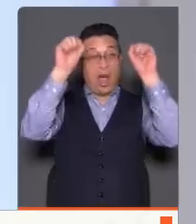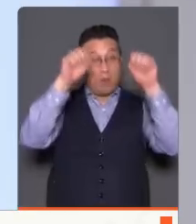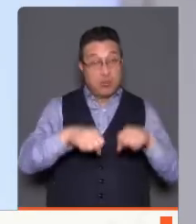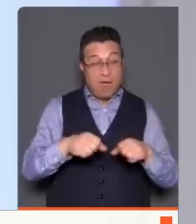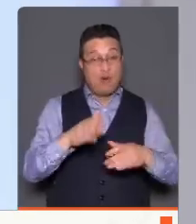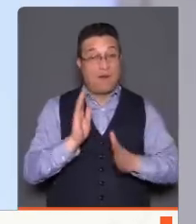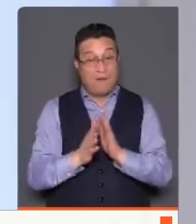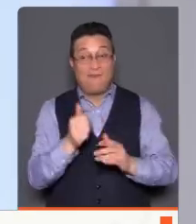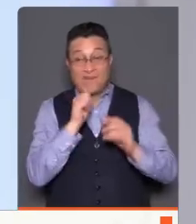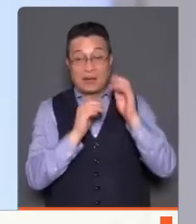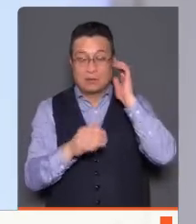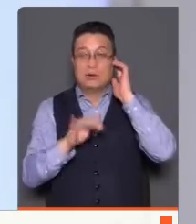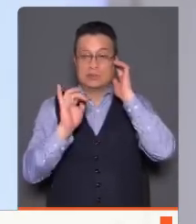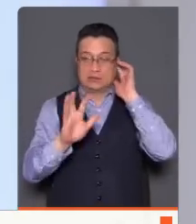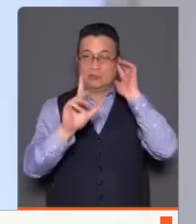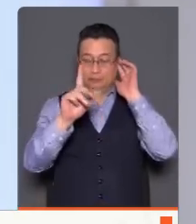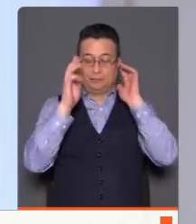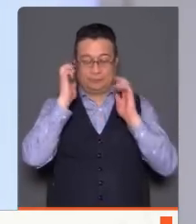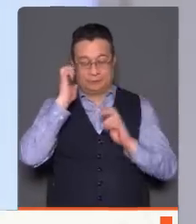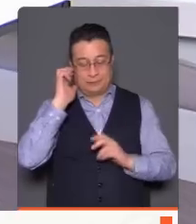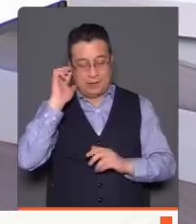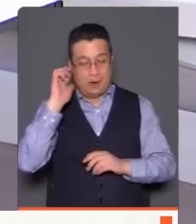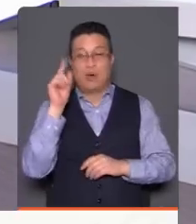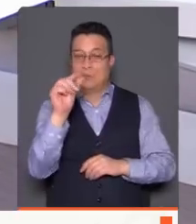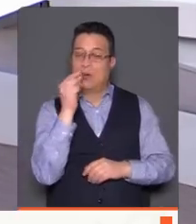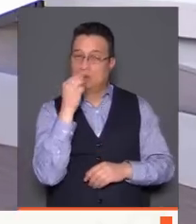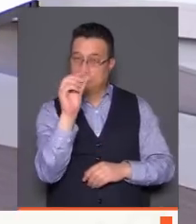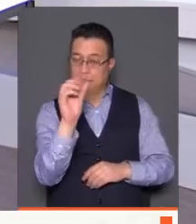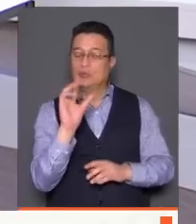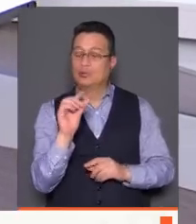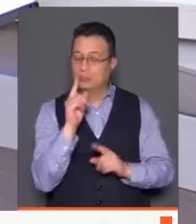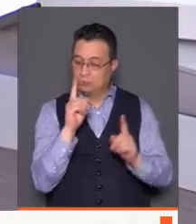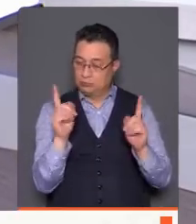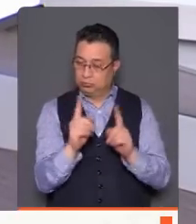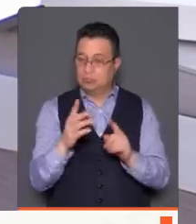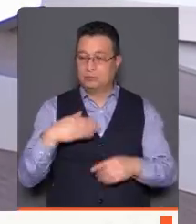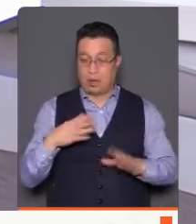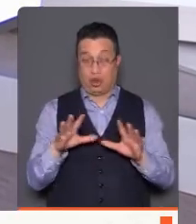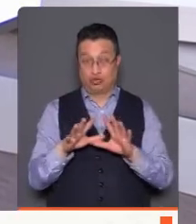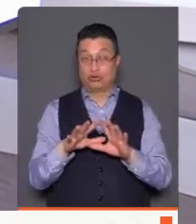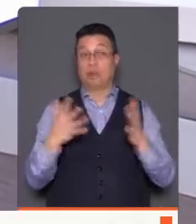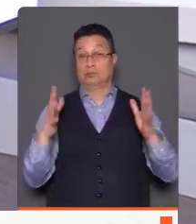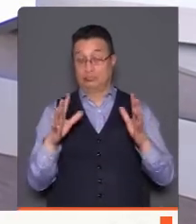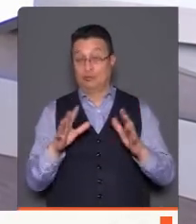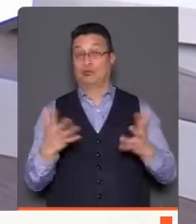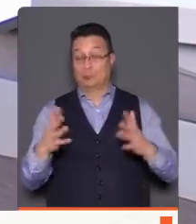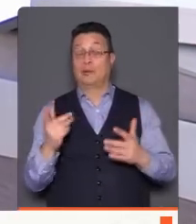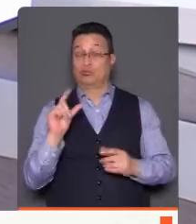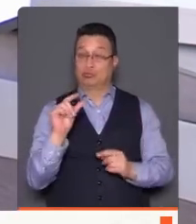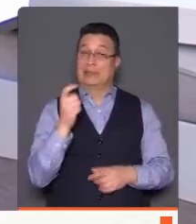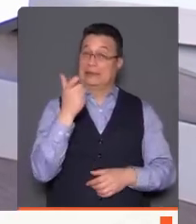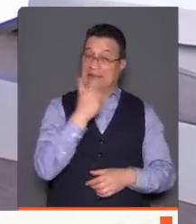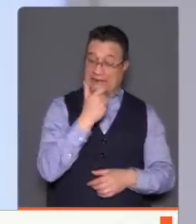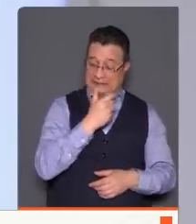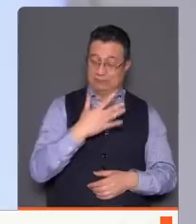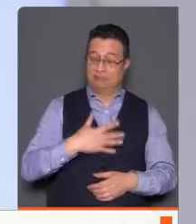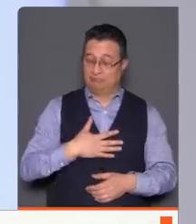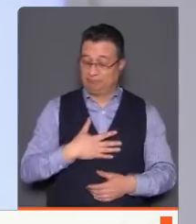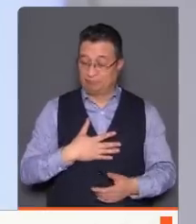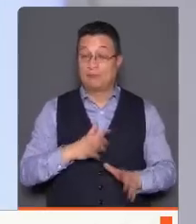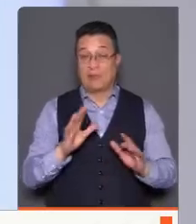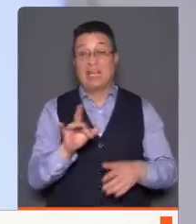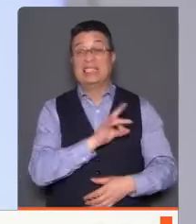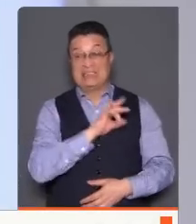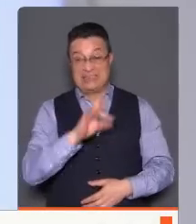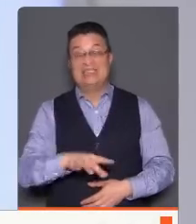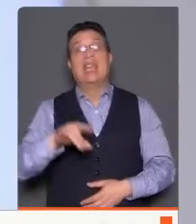Sí, primero un par de consideraciones breves que me producen sorpresa y un poco de risa. Los chilenos saben quiénes